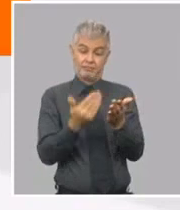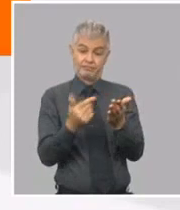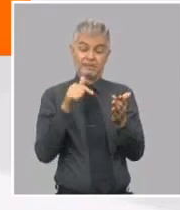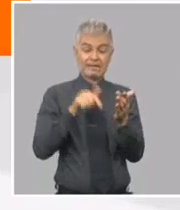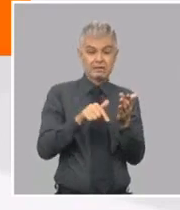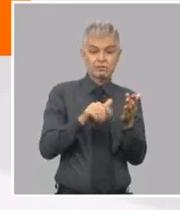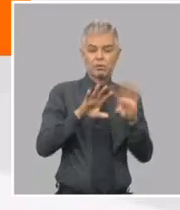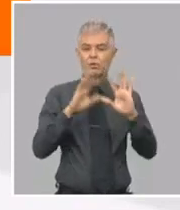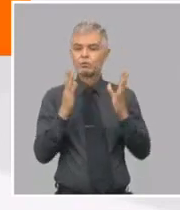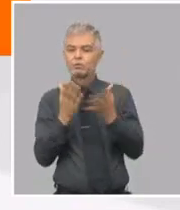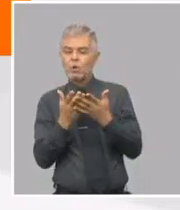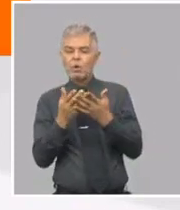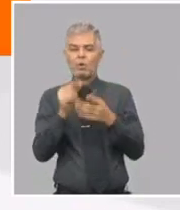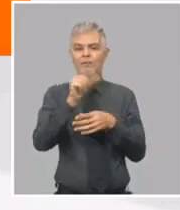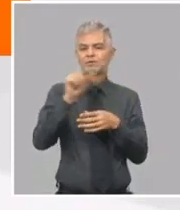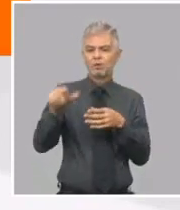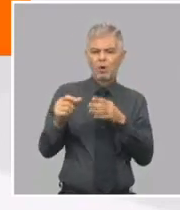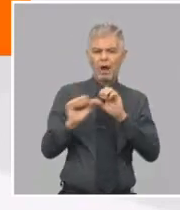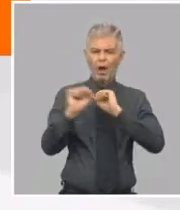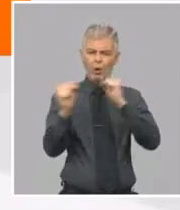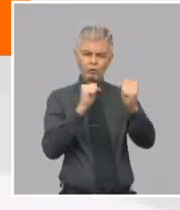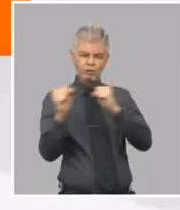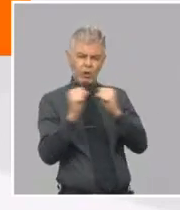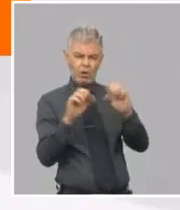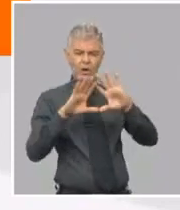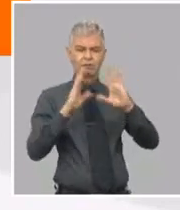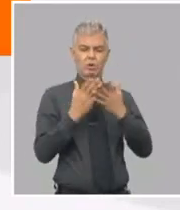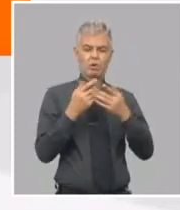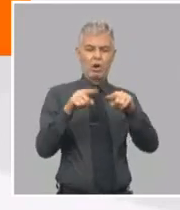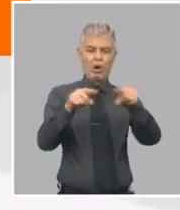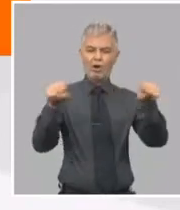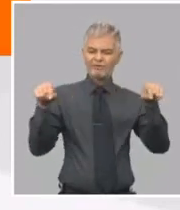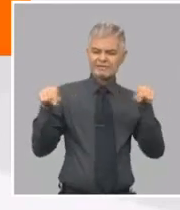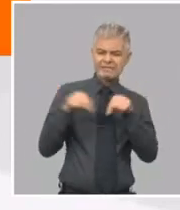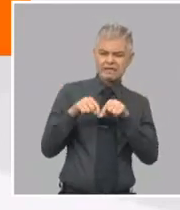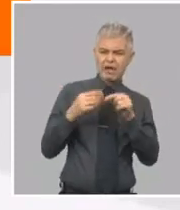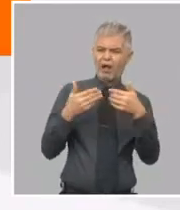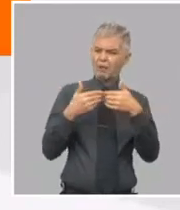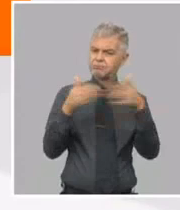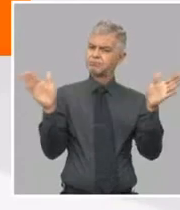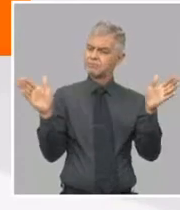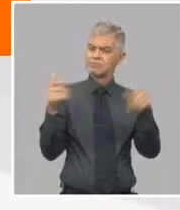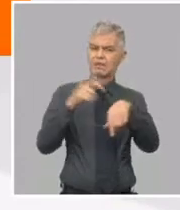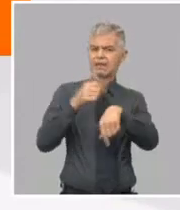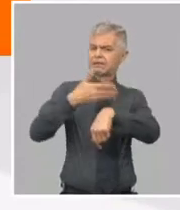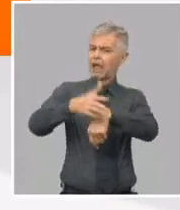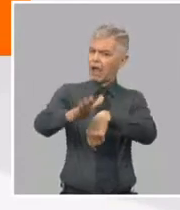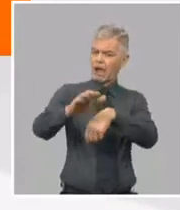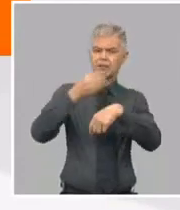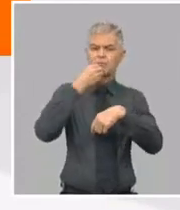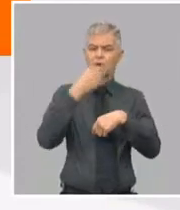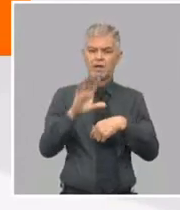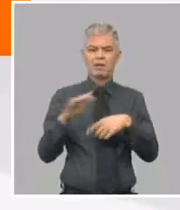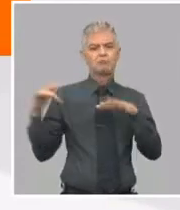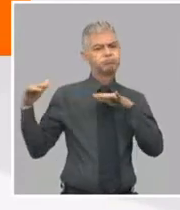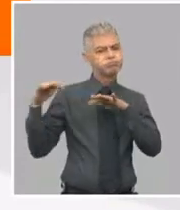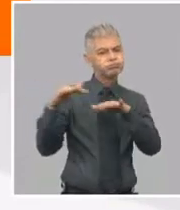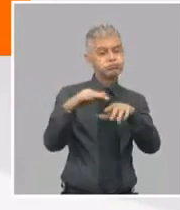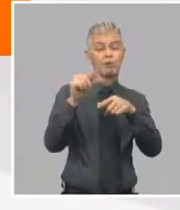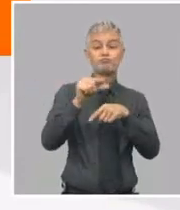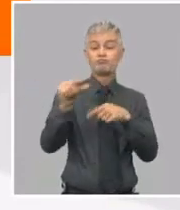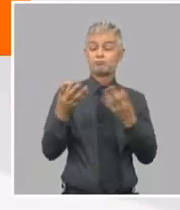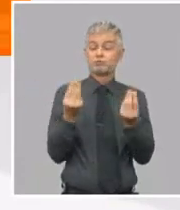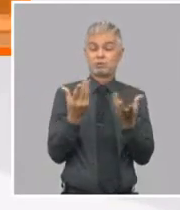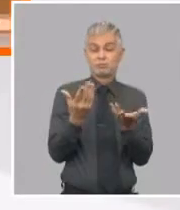propio equipo desarrollarte viajando un monitoreo permanente incluso las oficinas estuvieron abiertas está bastante porque hubo una gran afluencia de público para